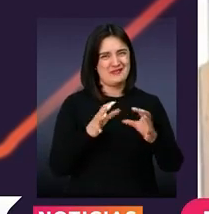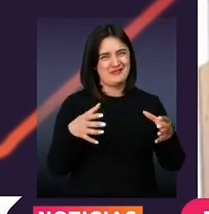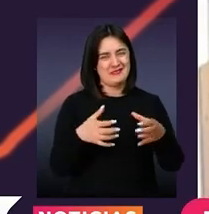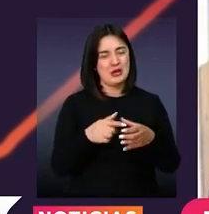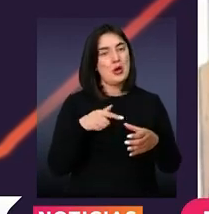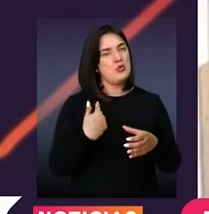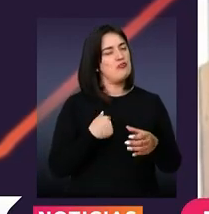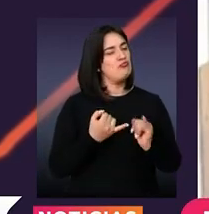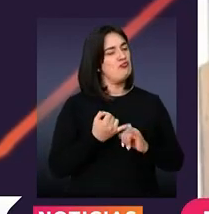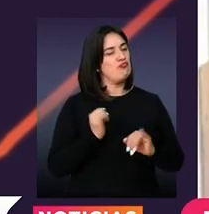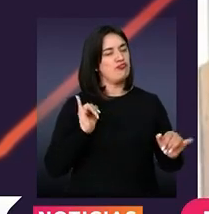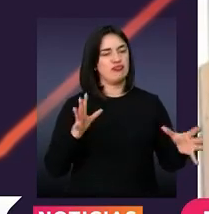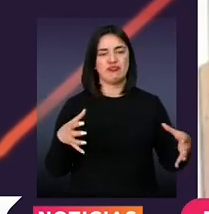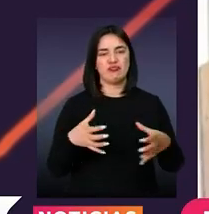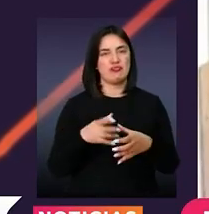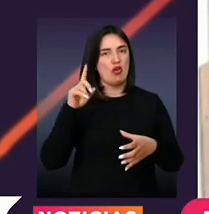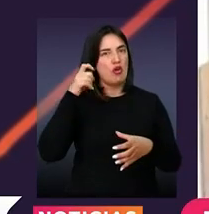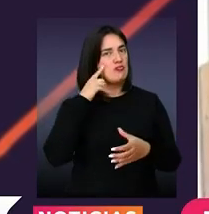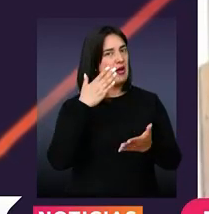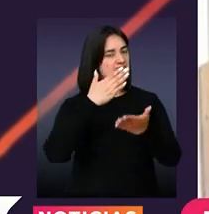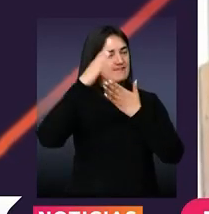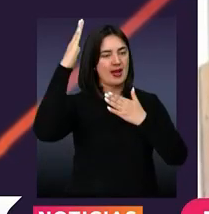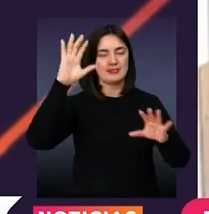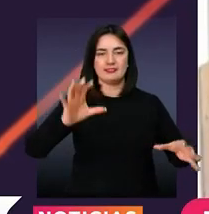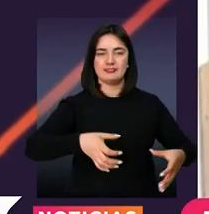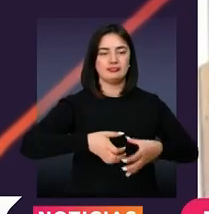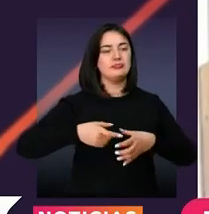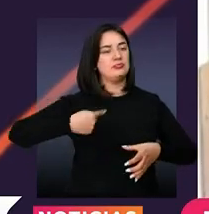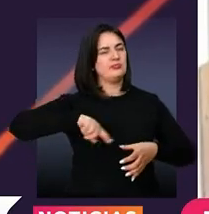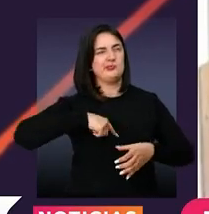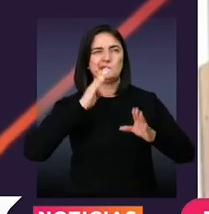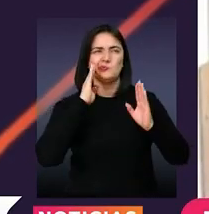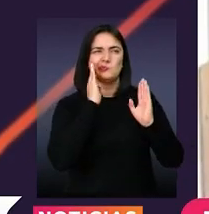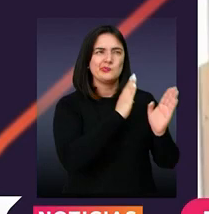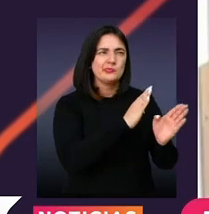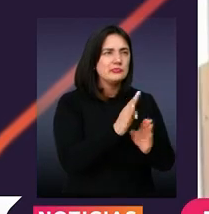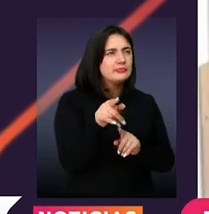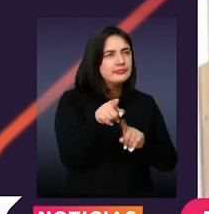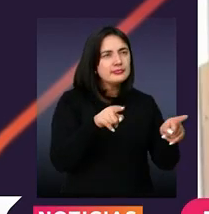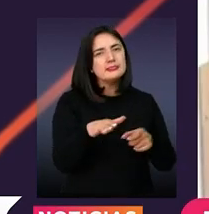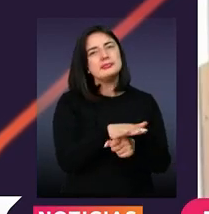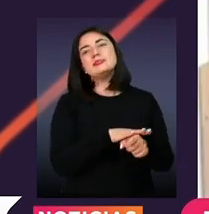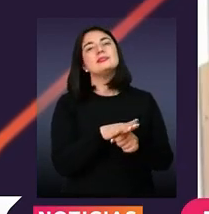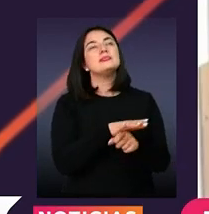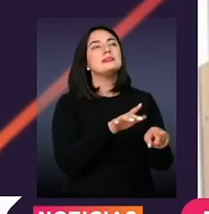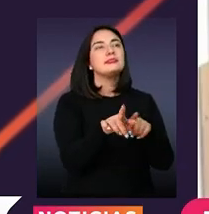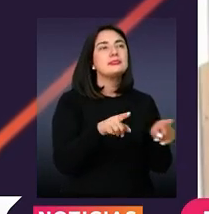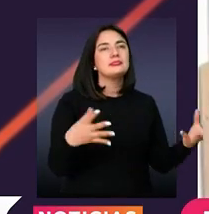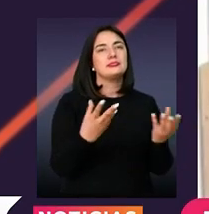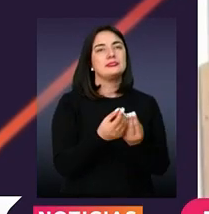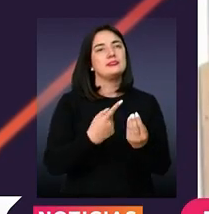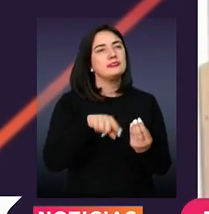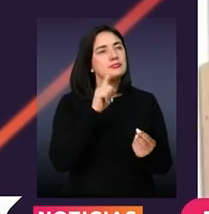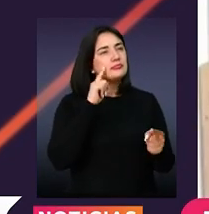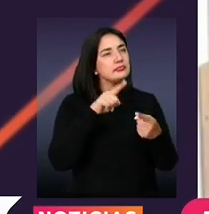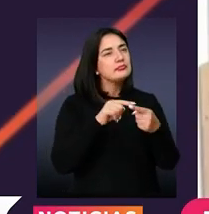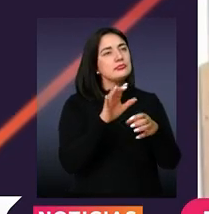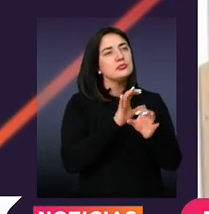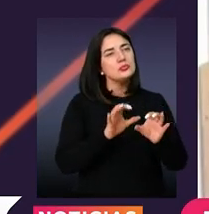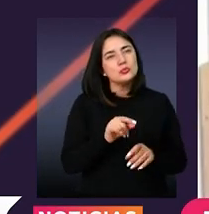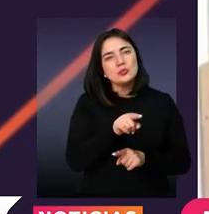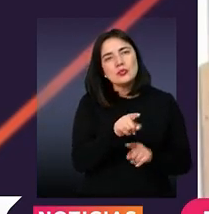independiente del gobierno estuvimos muy atentas a la situación que deriva para la ciudad él con